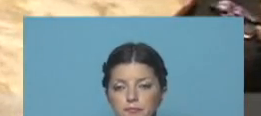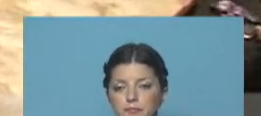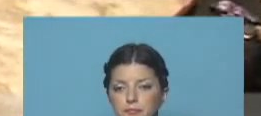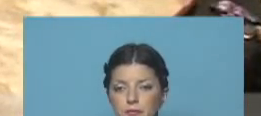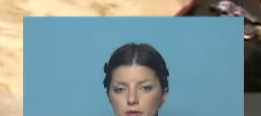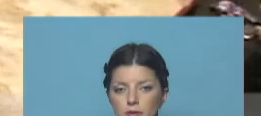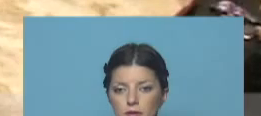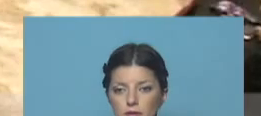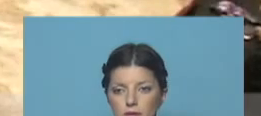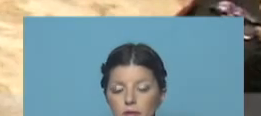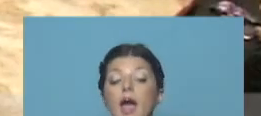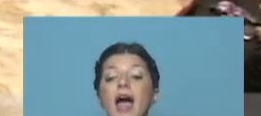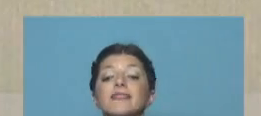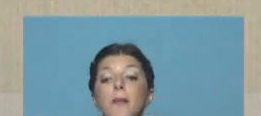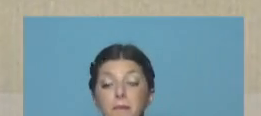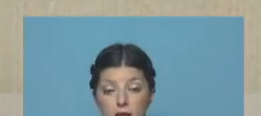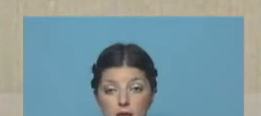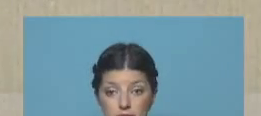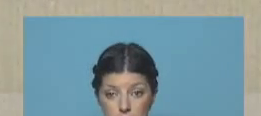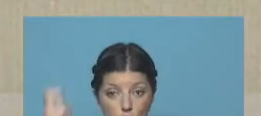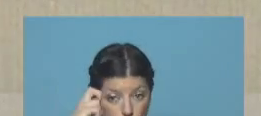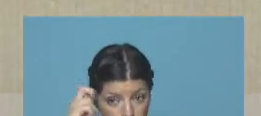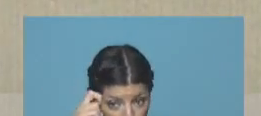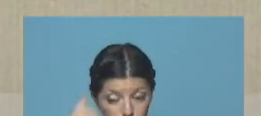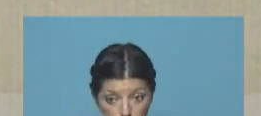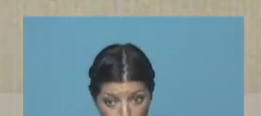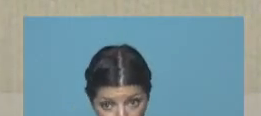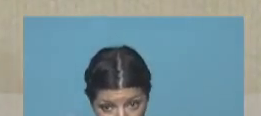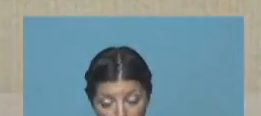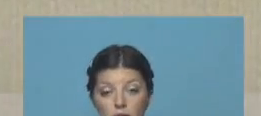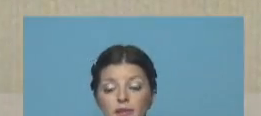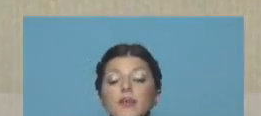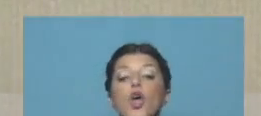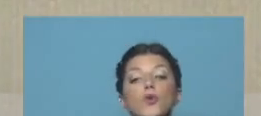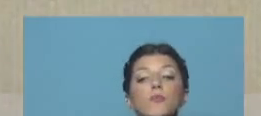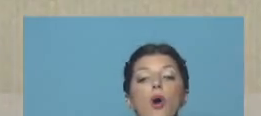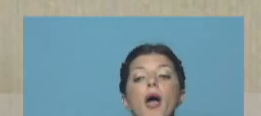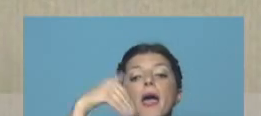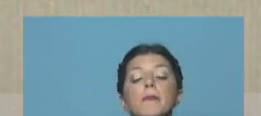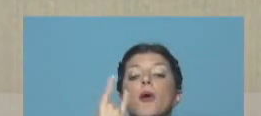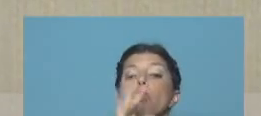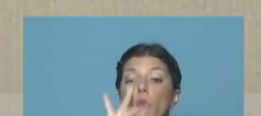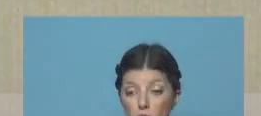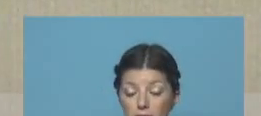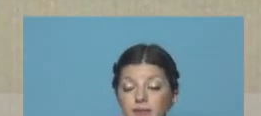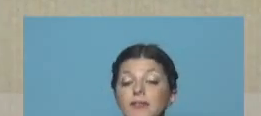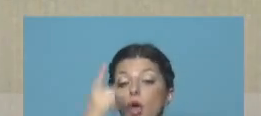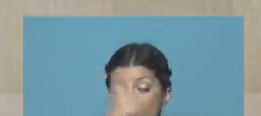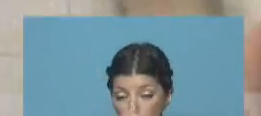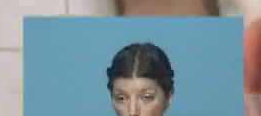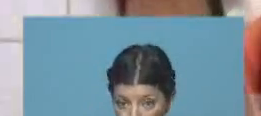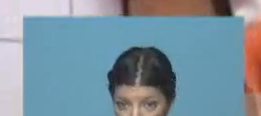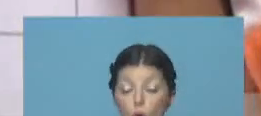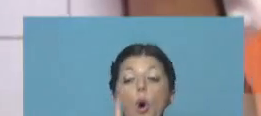respaldo institucional de la Asamblea Nacional, donde tiene mayoría absoluta, la coalición Mesa de la Unidad Democrática instalará este domingo un total